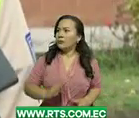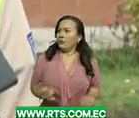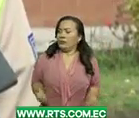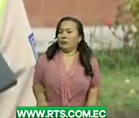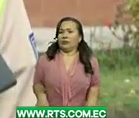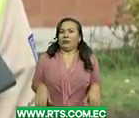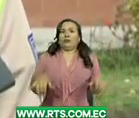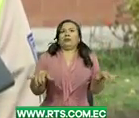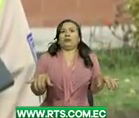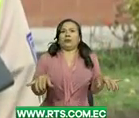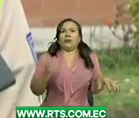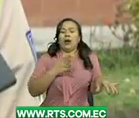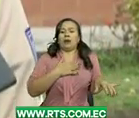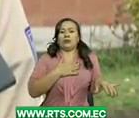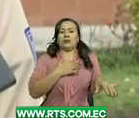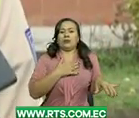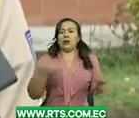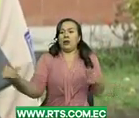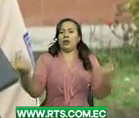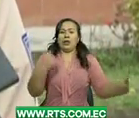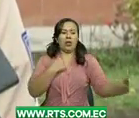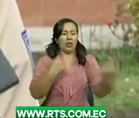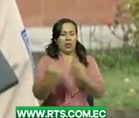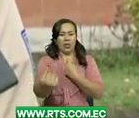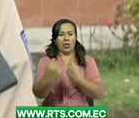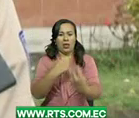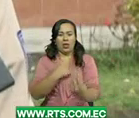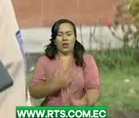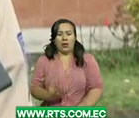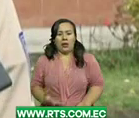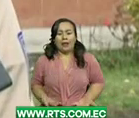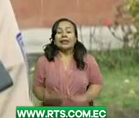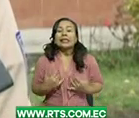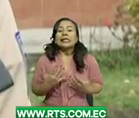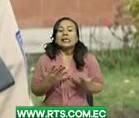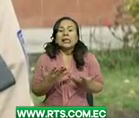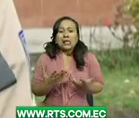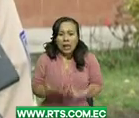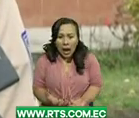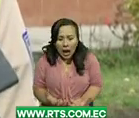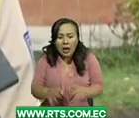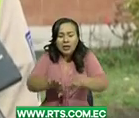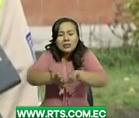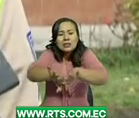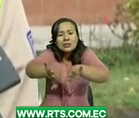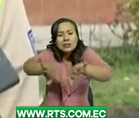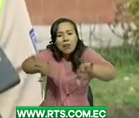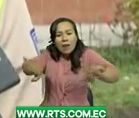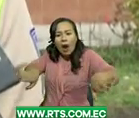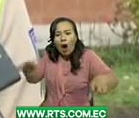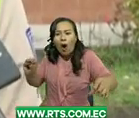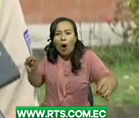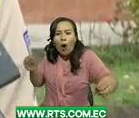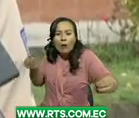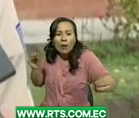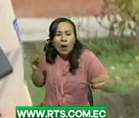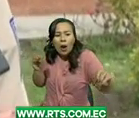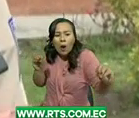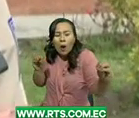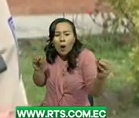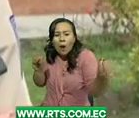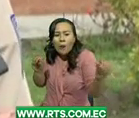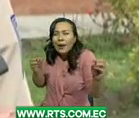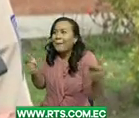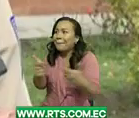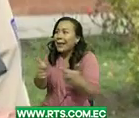dando su presencia en el sector lo que trató de hacer es separar a los estudiantes que se estaban agrediendo entre ellos y ahí producto